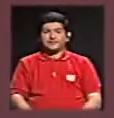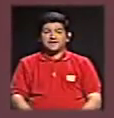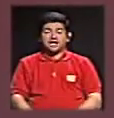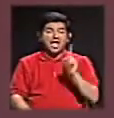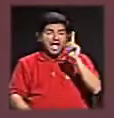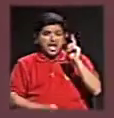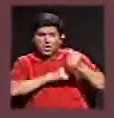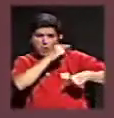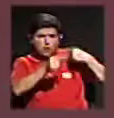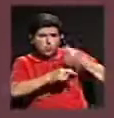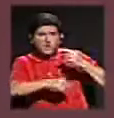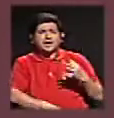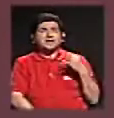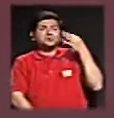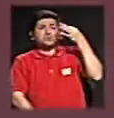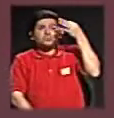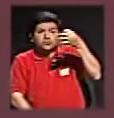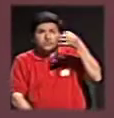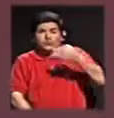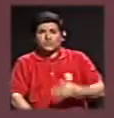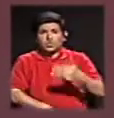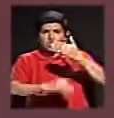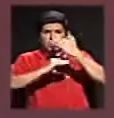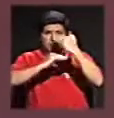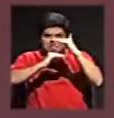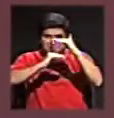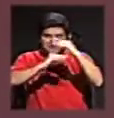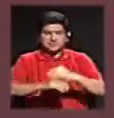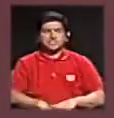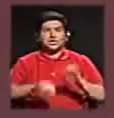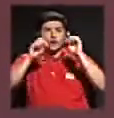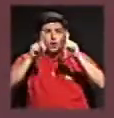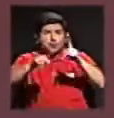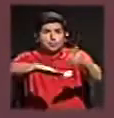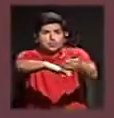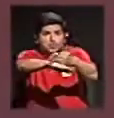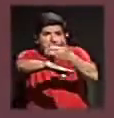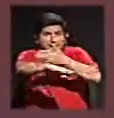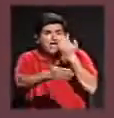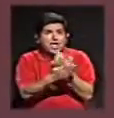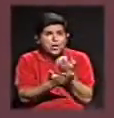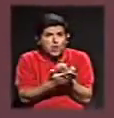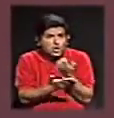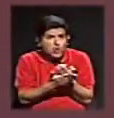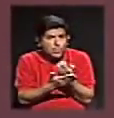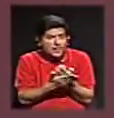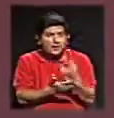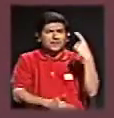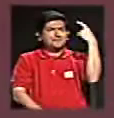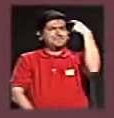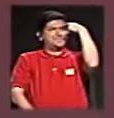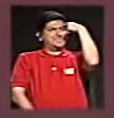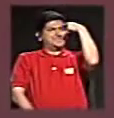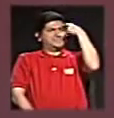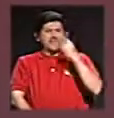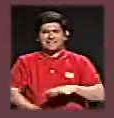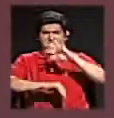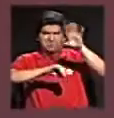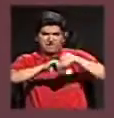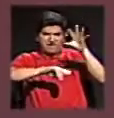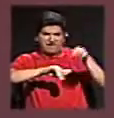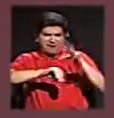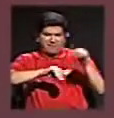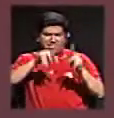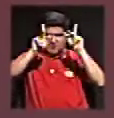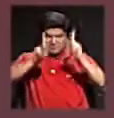una generación plazo, la posibilidad de crecer en nuestra economía sobre la base de agregar cada vez